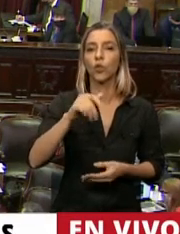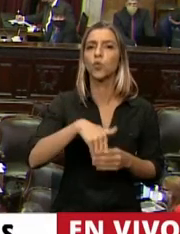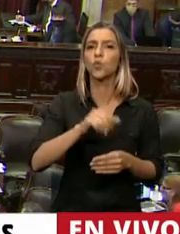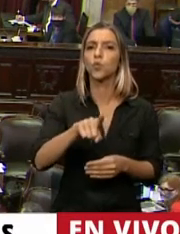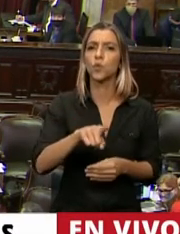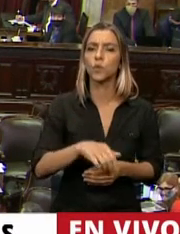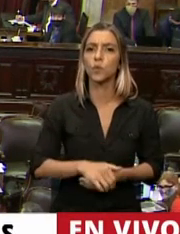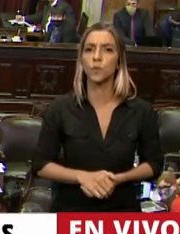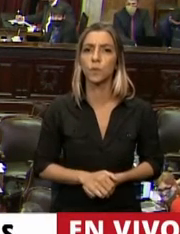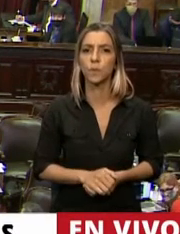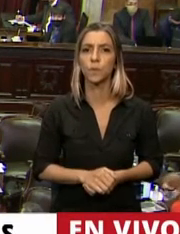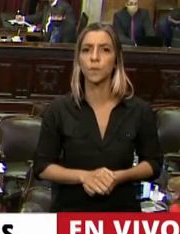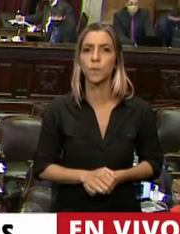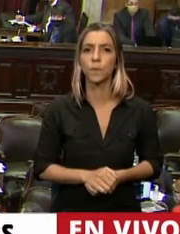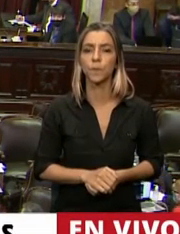voto